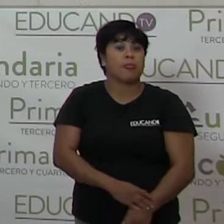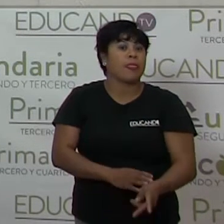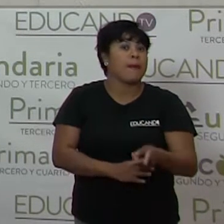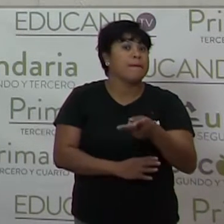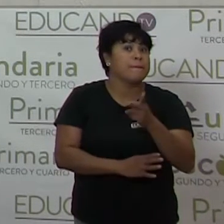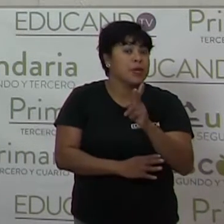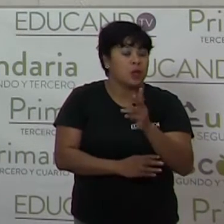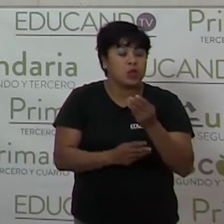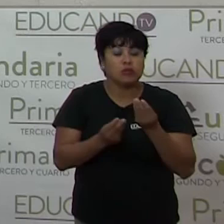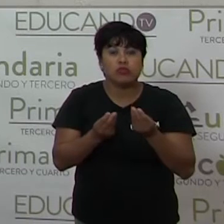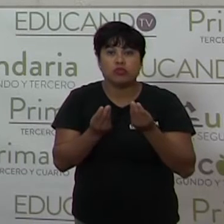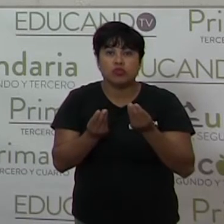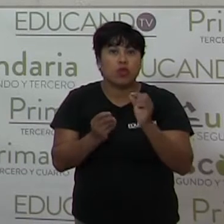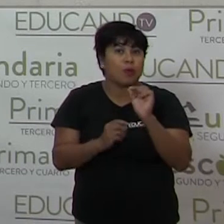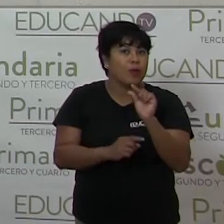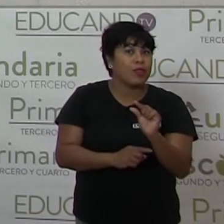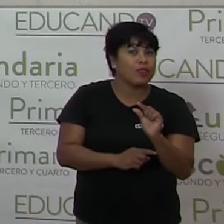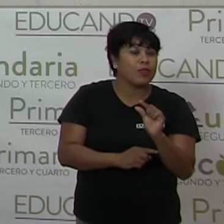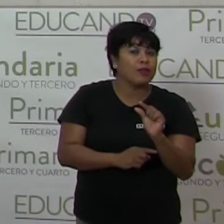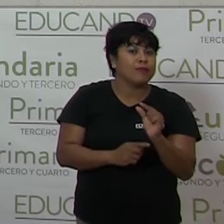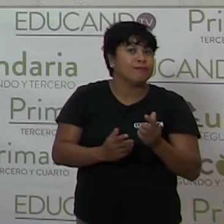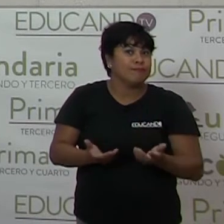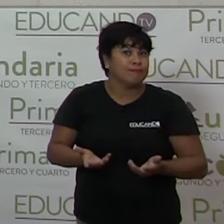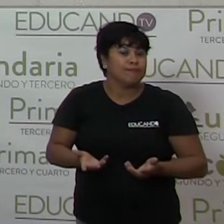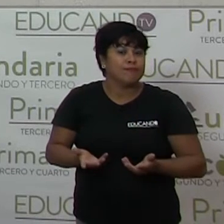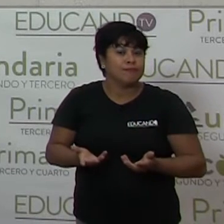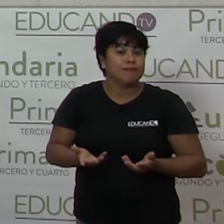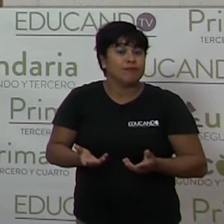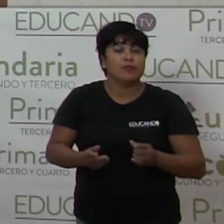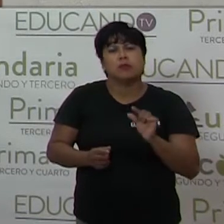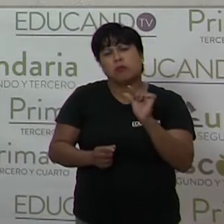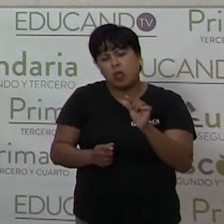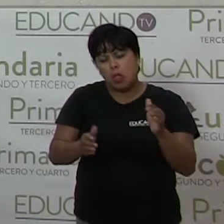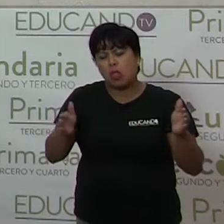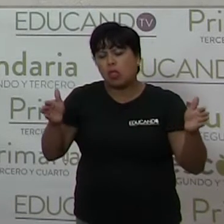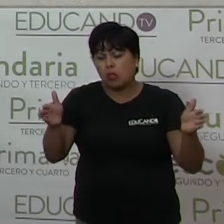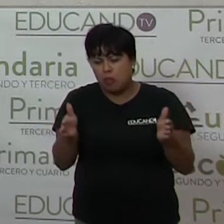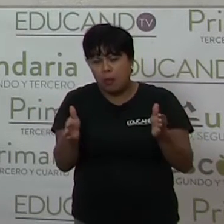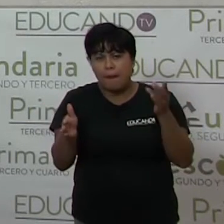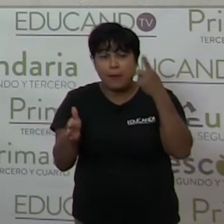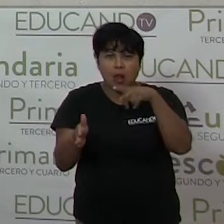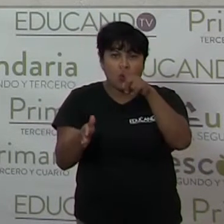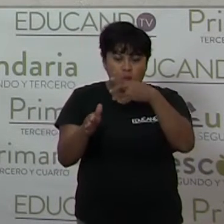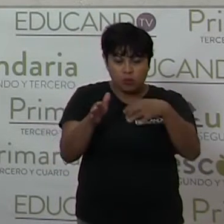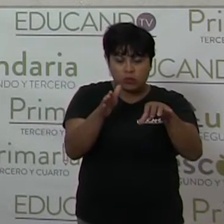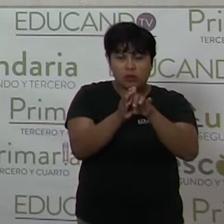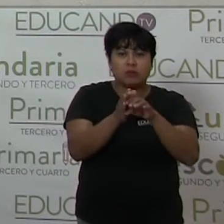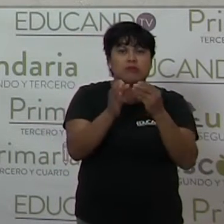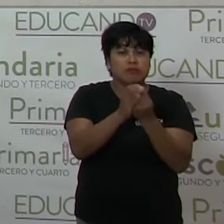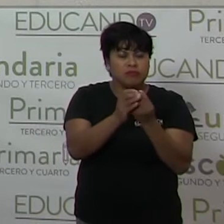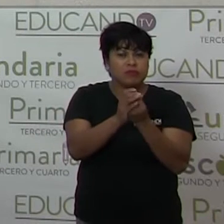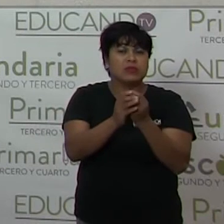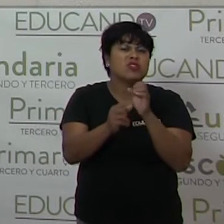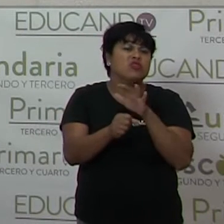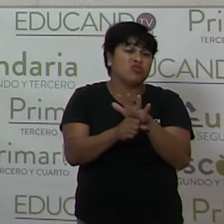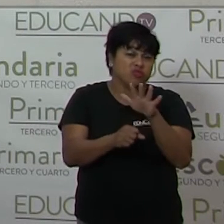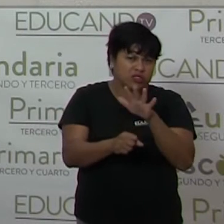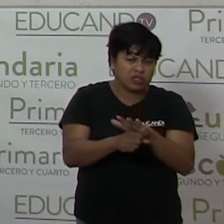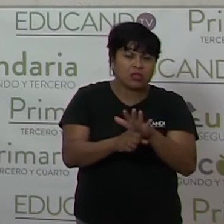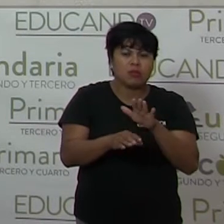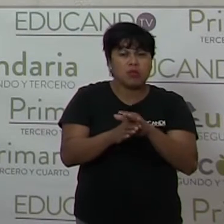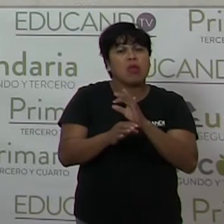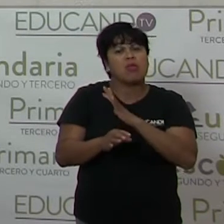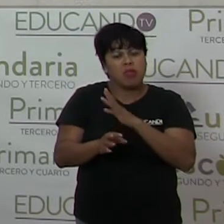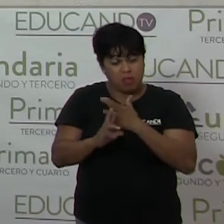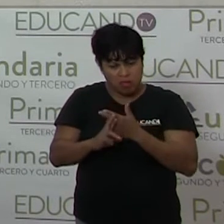pero son muchos o poquitos un poquito es pero para un salón son suficientes porque